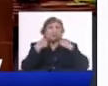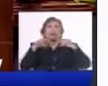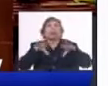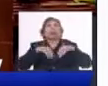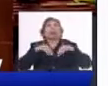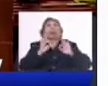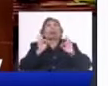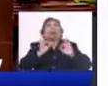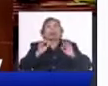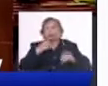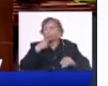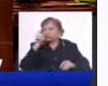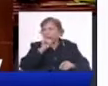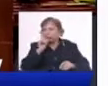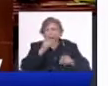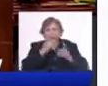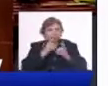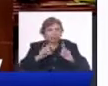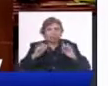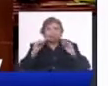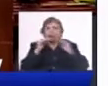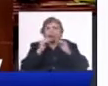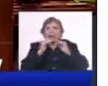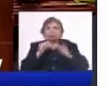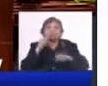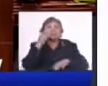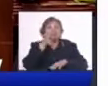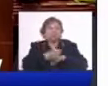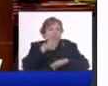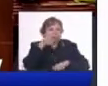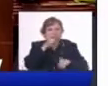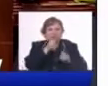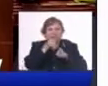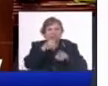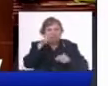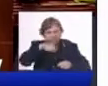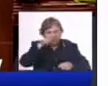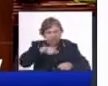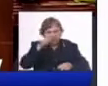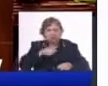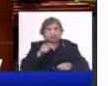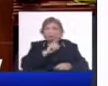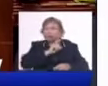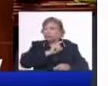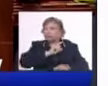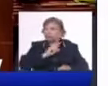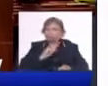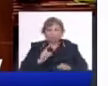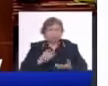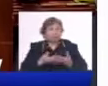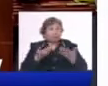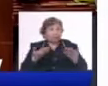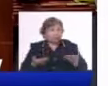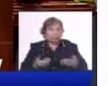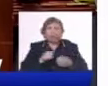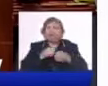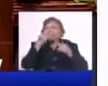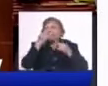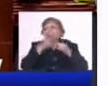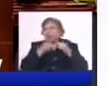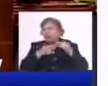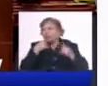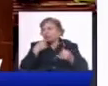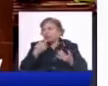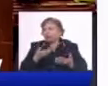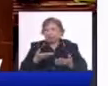acepto. Eso no es democracia, eso es chantaje o imposición. Señor presidente, finalmente,